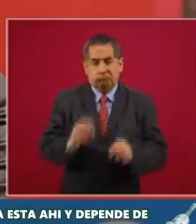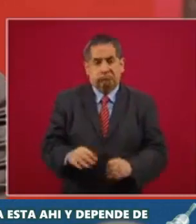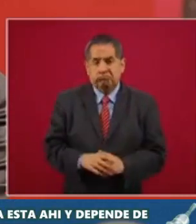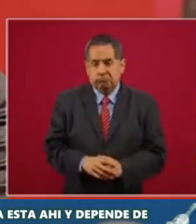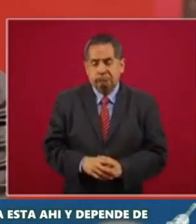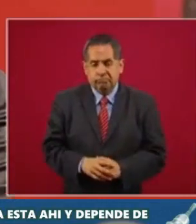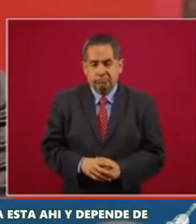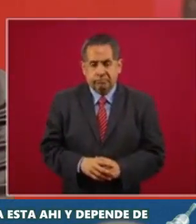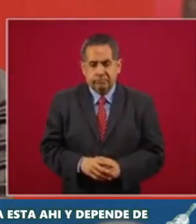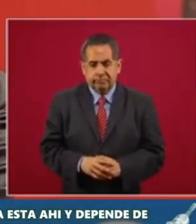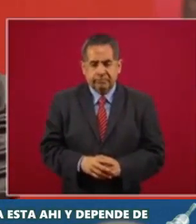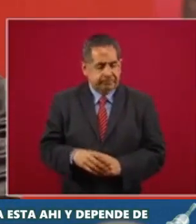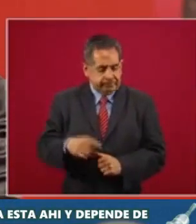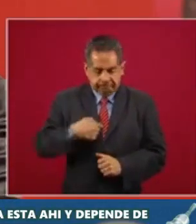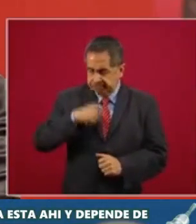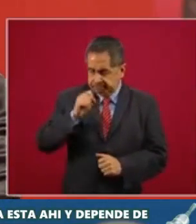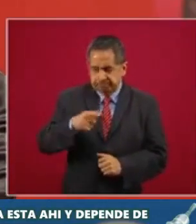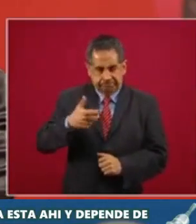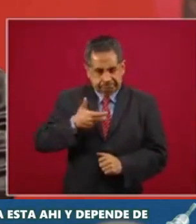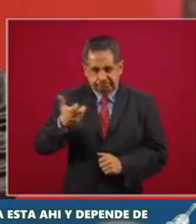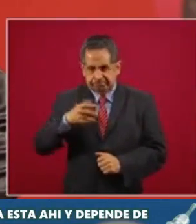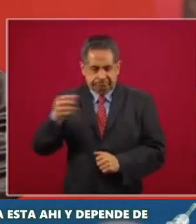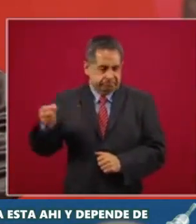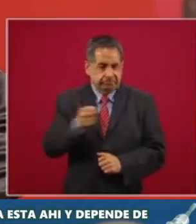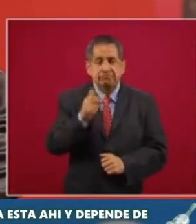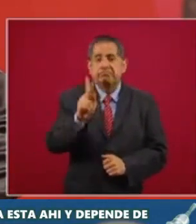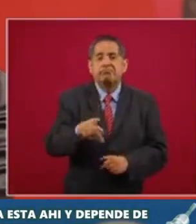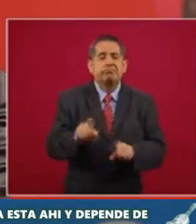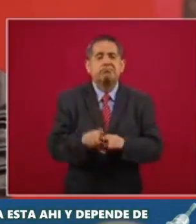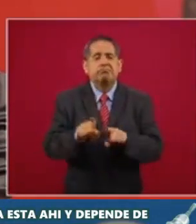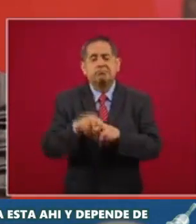lo que hicimos cuando